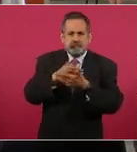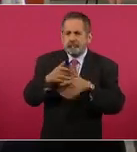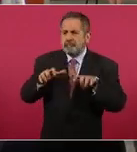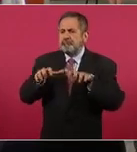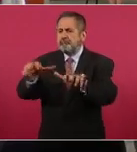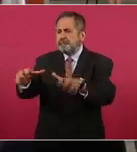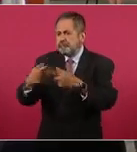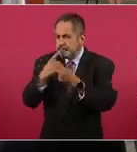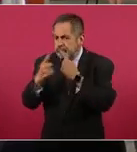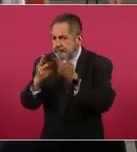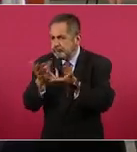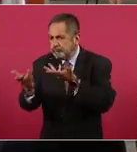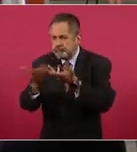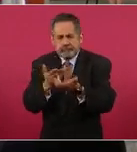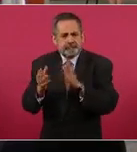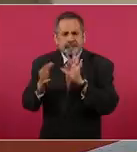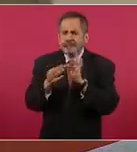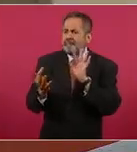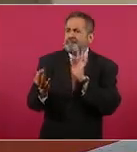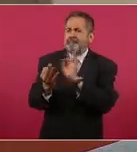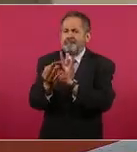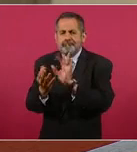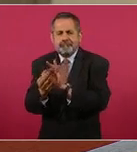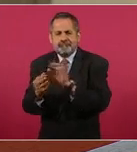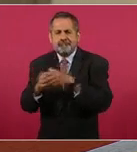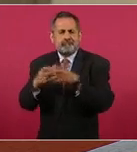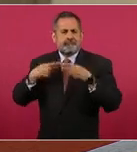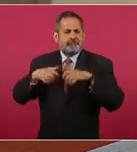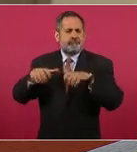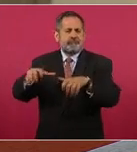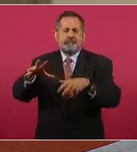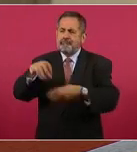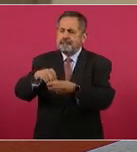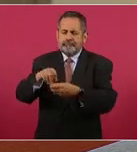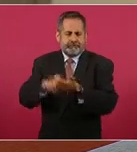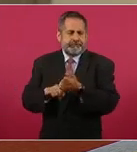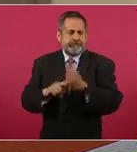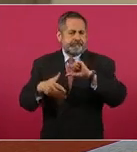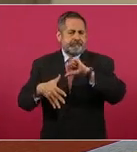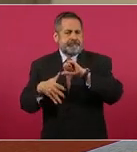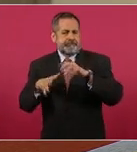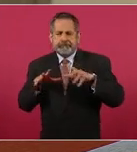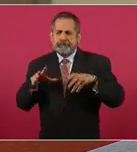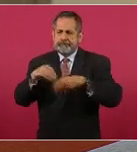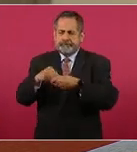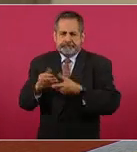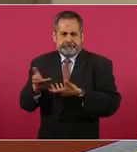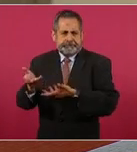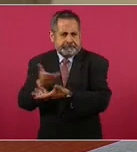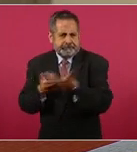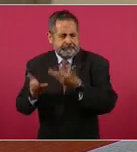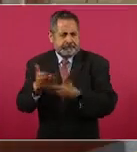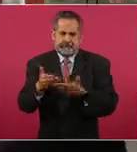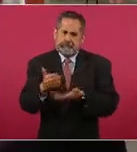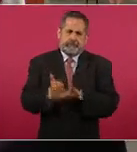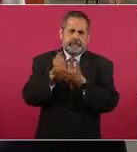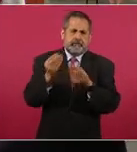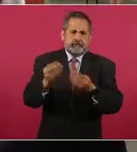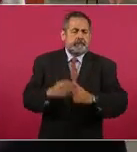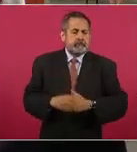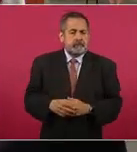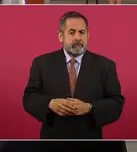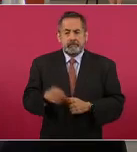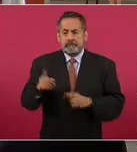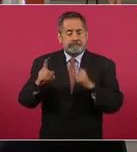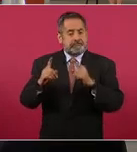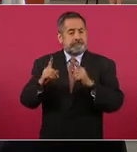¿no? Fue muy cercana al pueblo de Dios la Iglesia latinoamericana, ¿no? Y eso ayudó mucho, ¿no? Es una